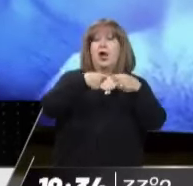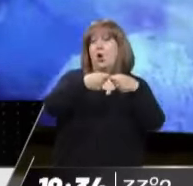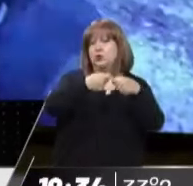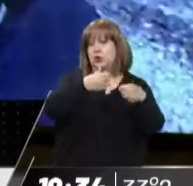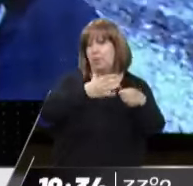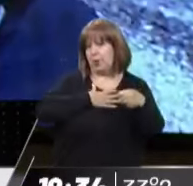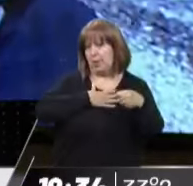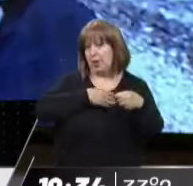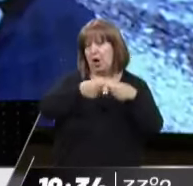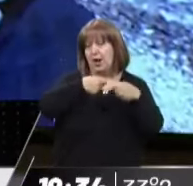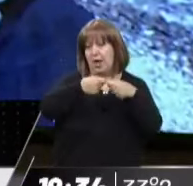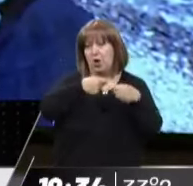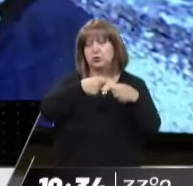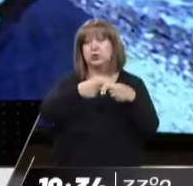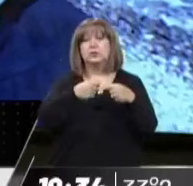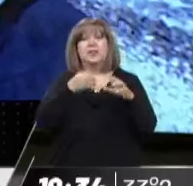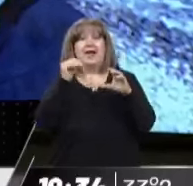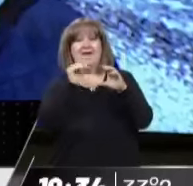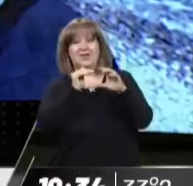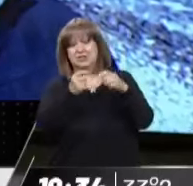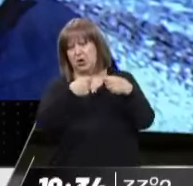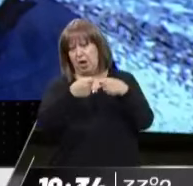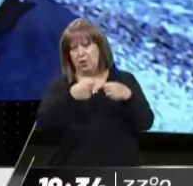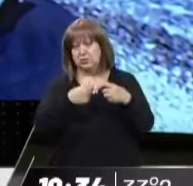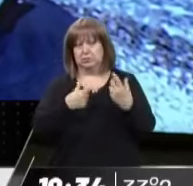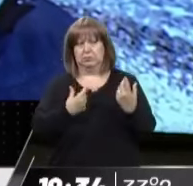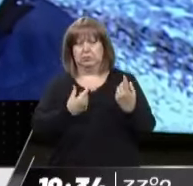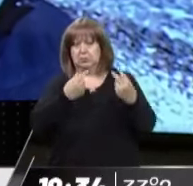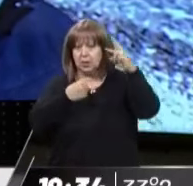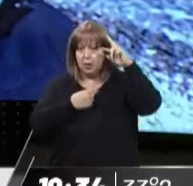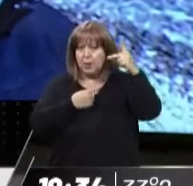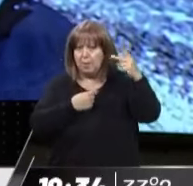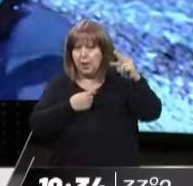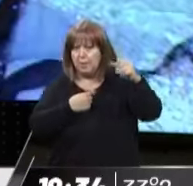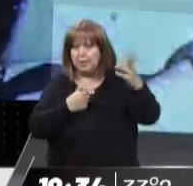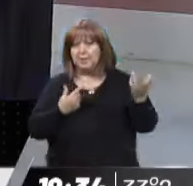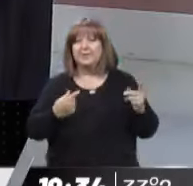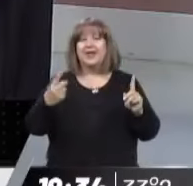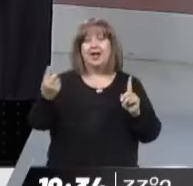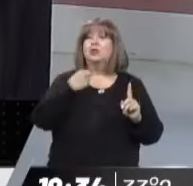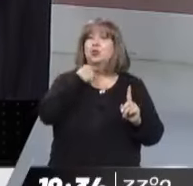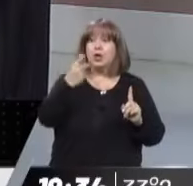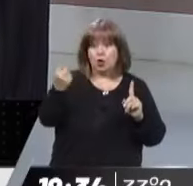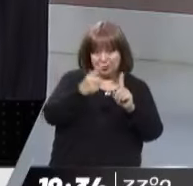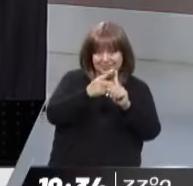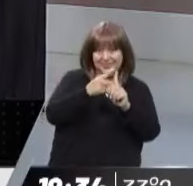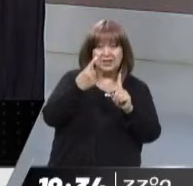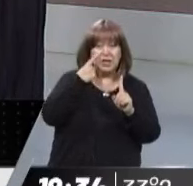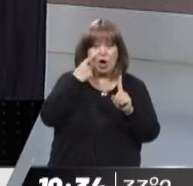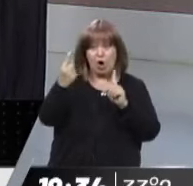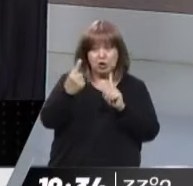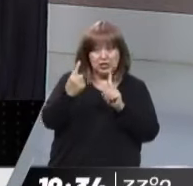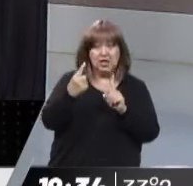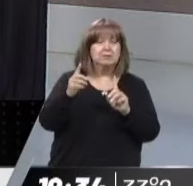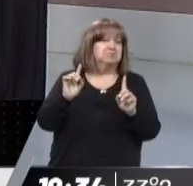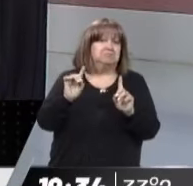a hacer inversiones. O sea, desde ya es... ¿Ellos no se conocían? No, no se conocían. No se conocían. Luciano